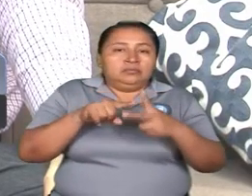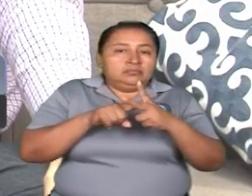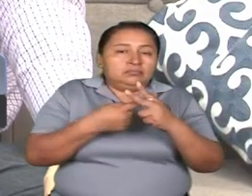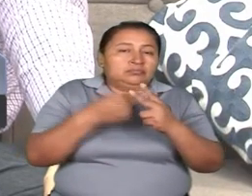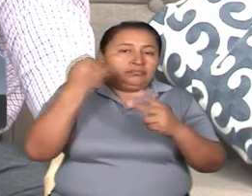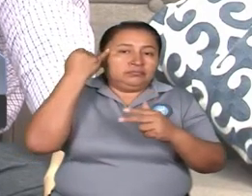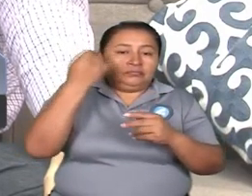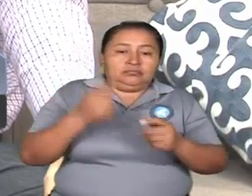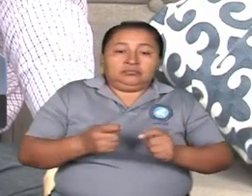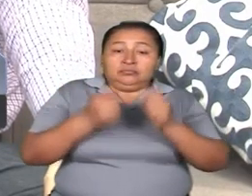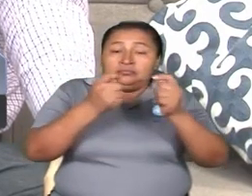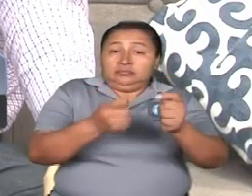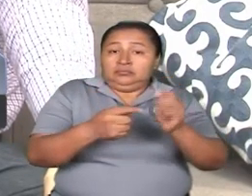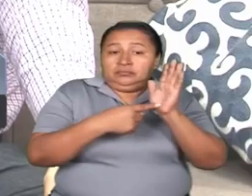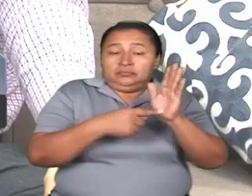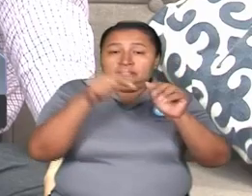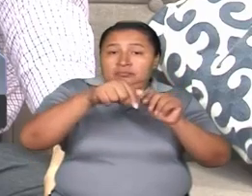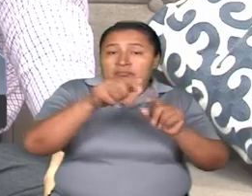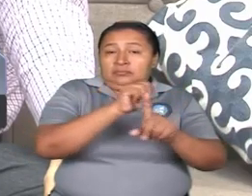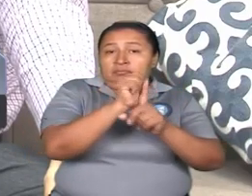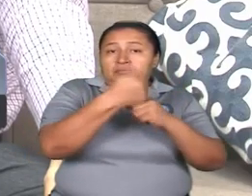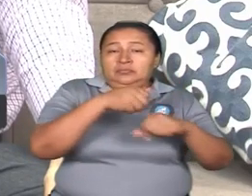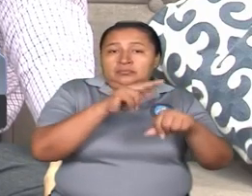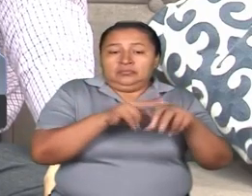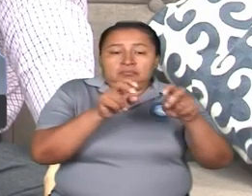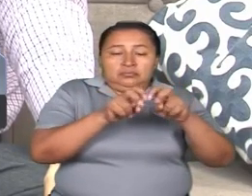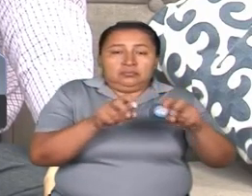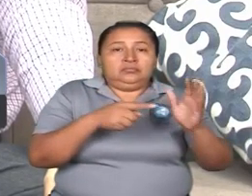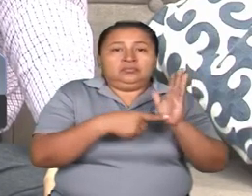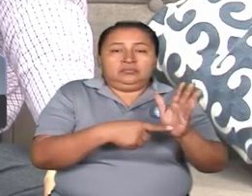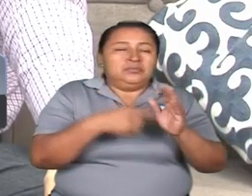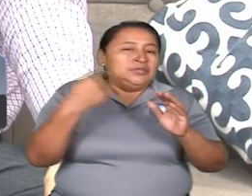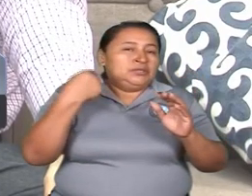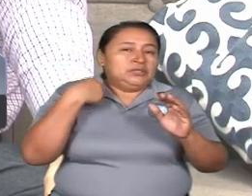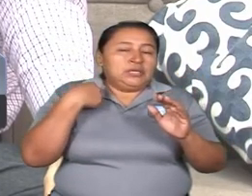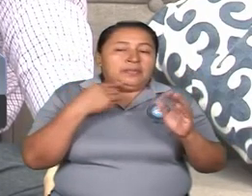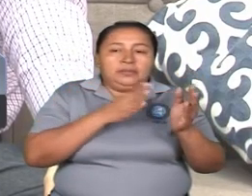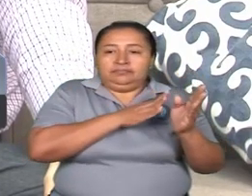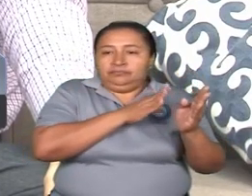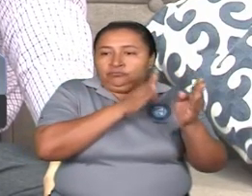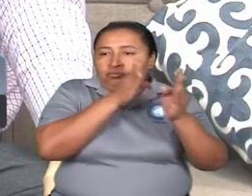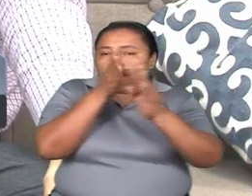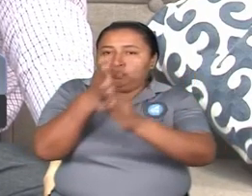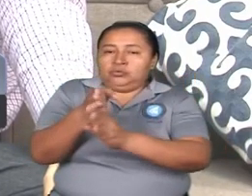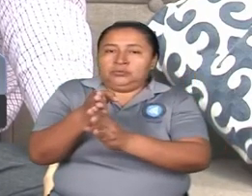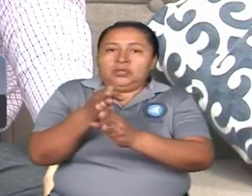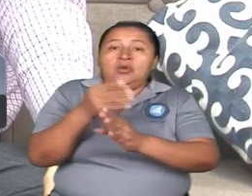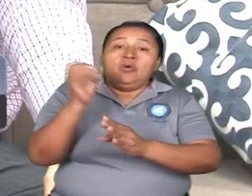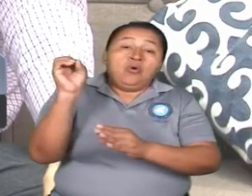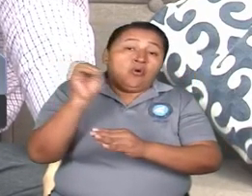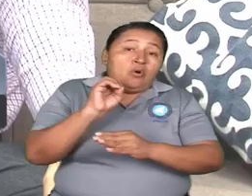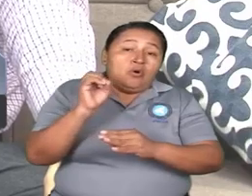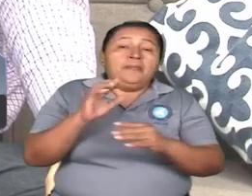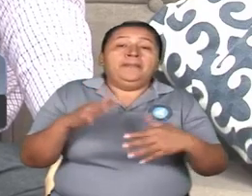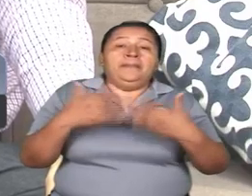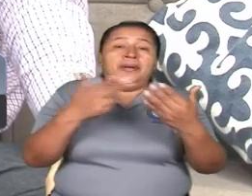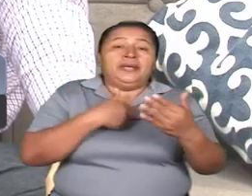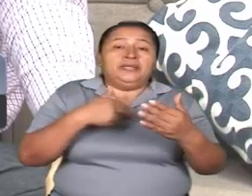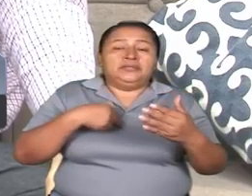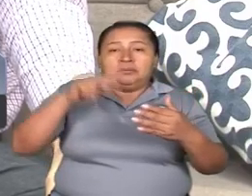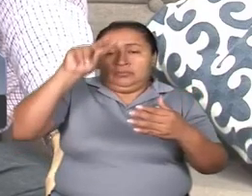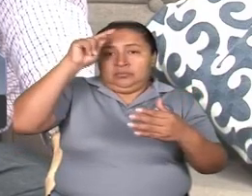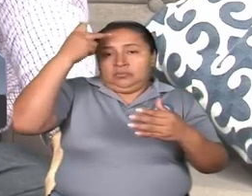que presenta ante la Asamblea Nacional siempre están dirigidos o para establecer una